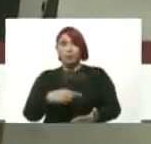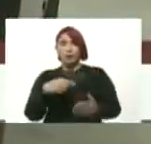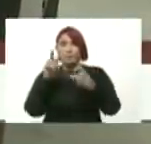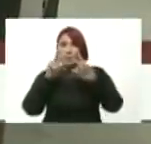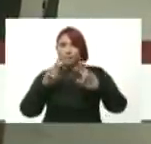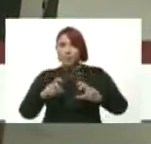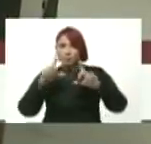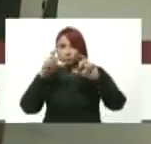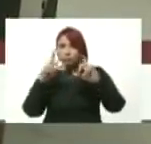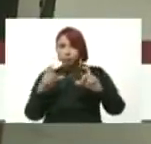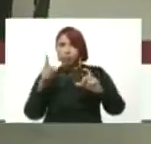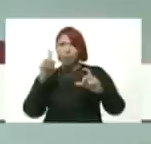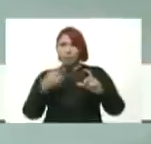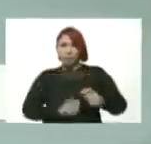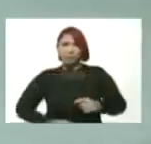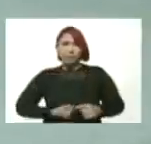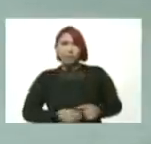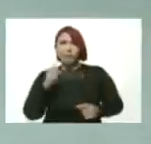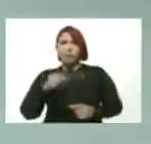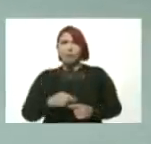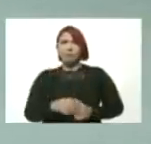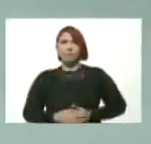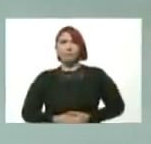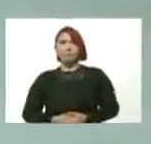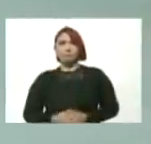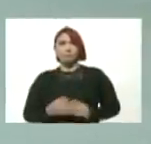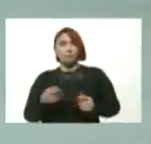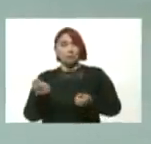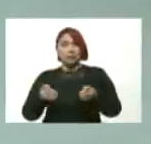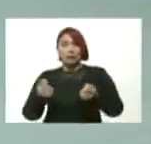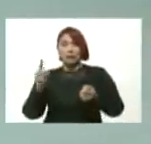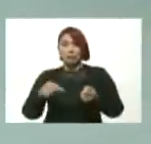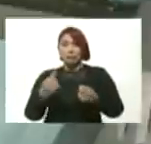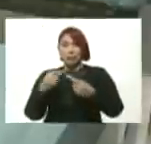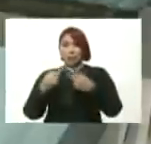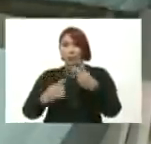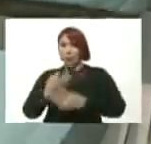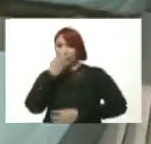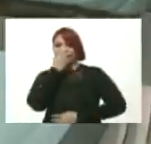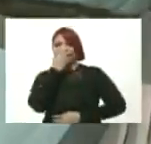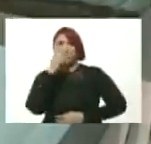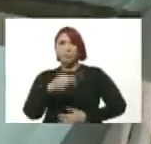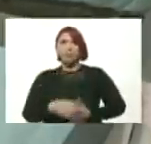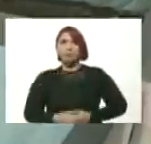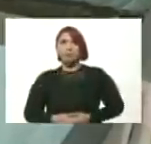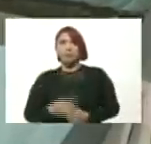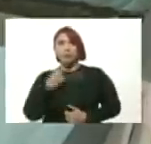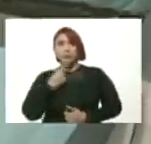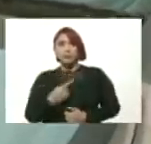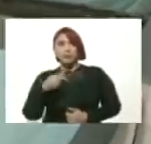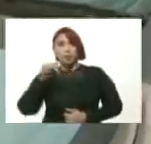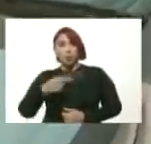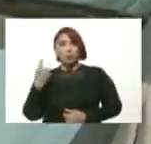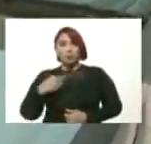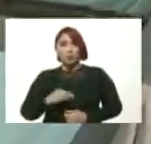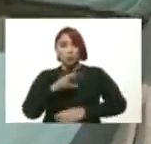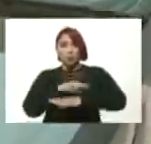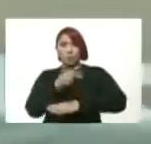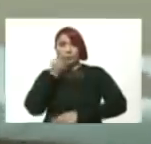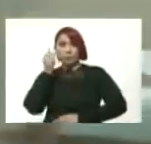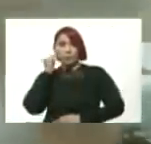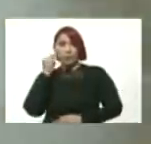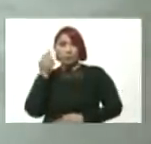flujómetros bombonas de oxígeno carro de paro y las máscaras y para presidente decirle que hoy contamos con médicos